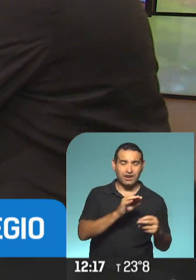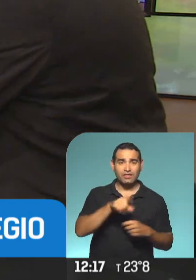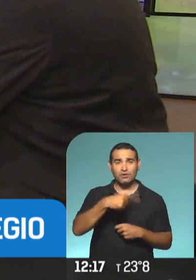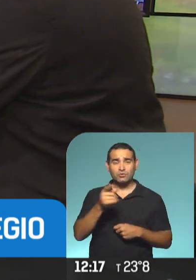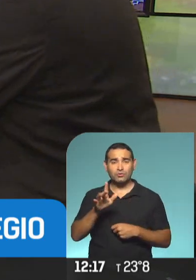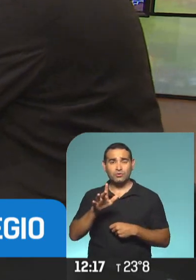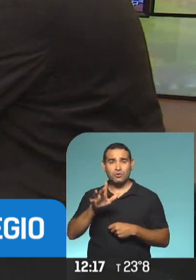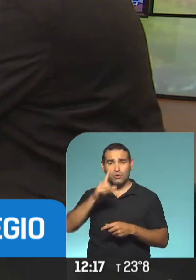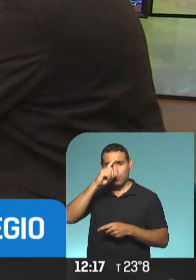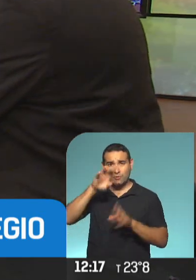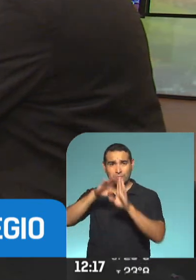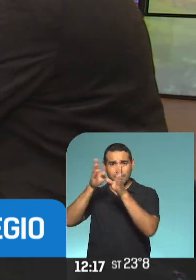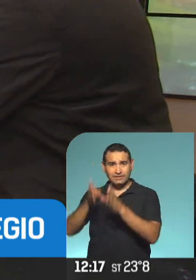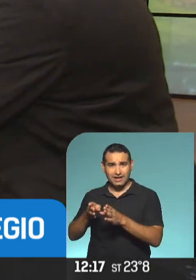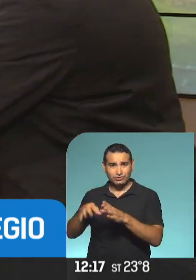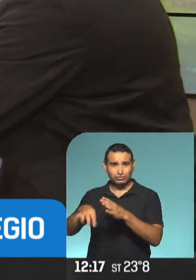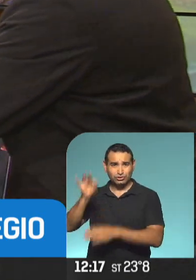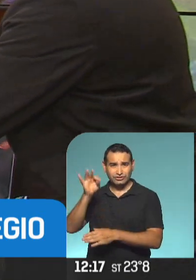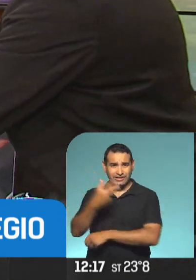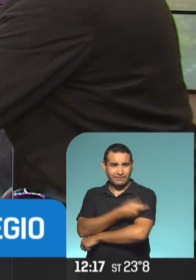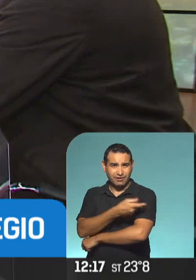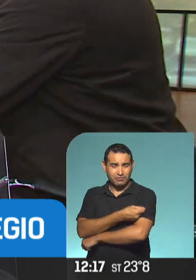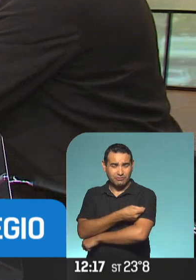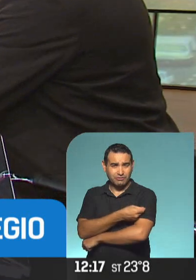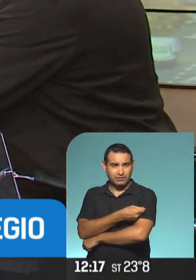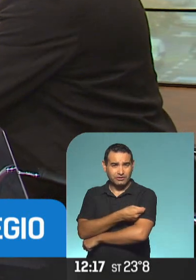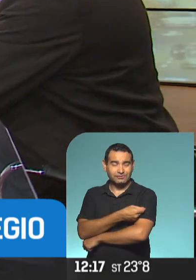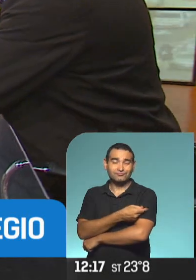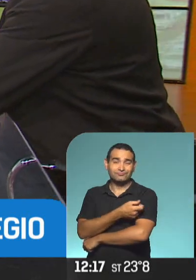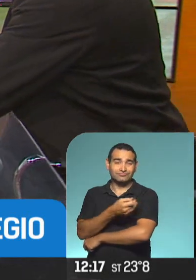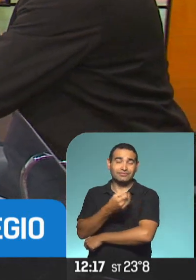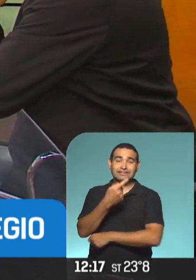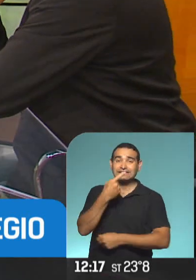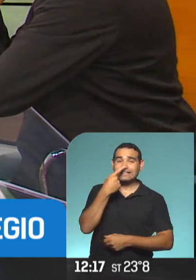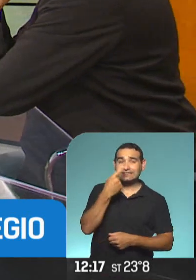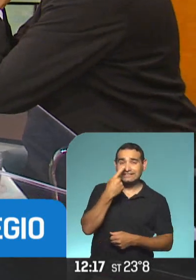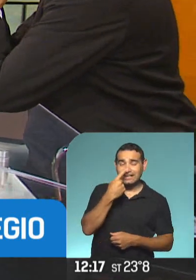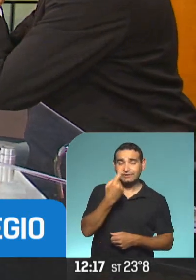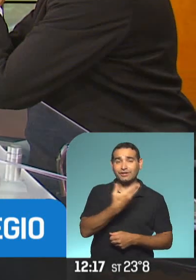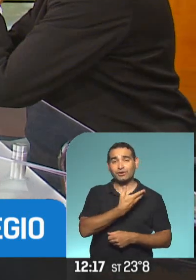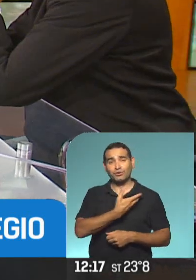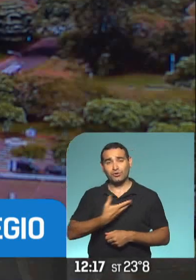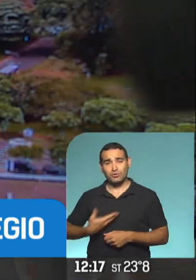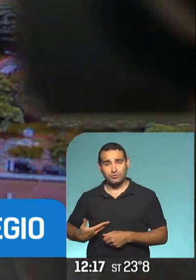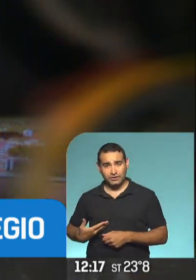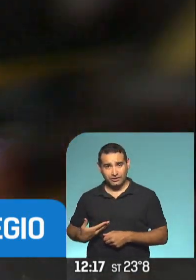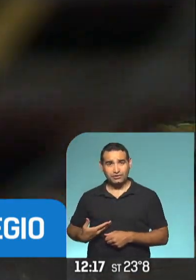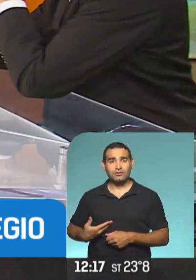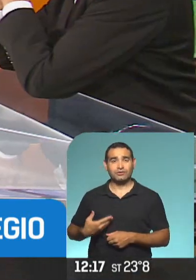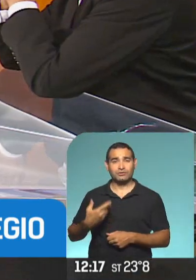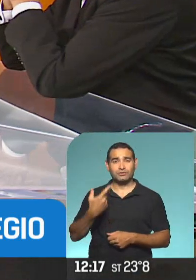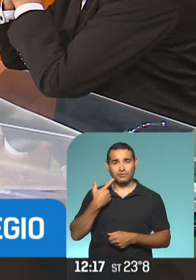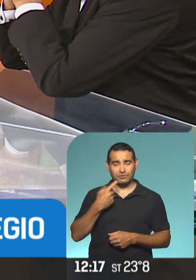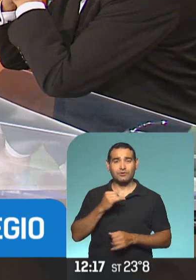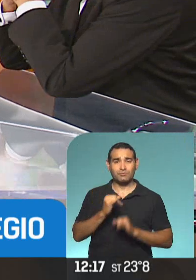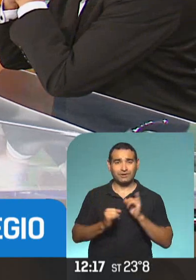Sí. dentro de un departamento. Bueno, por Es eso un es interesante papelón también que el eso, ¿no? gobierno pueda, de alguna manera, transparentar el operativo de vacunación